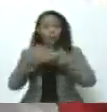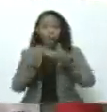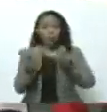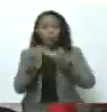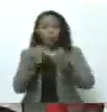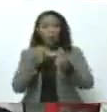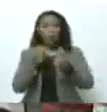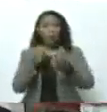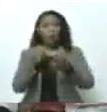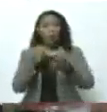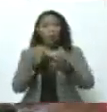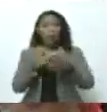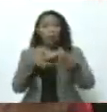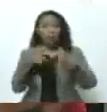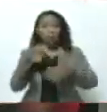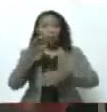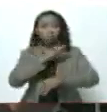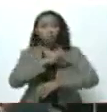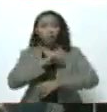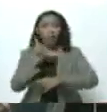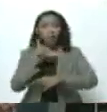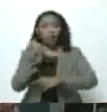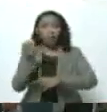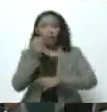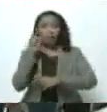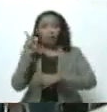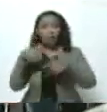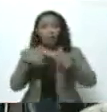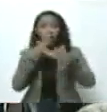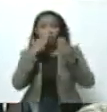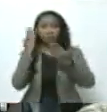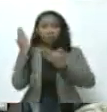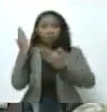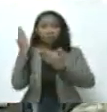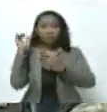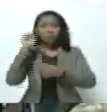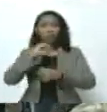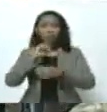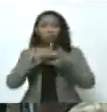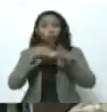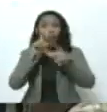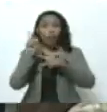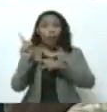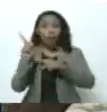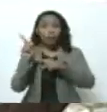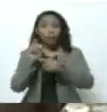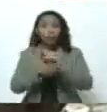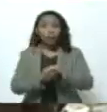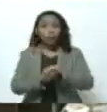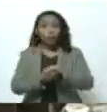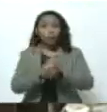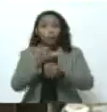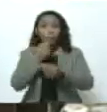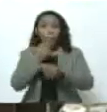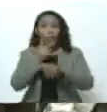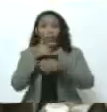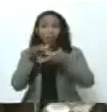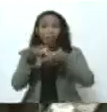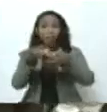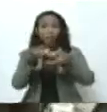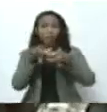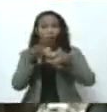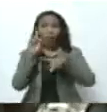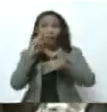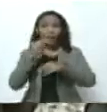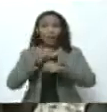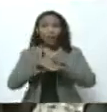Soberano. ¿Estas hortalizas son del sector, Leal? Sí, todo eso, vicepresidenta, se ven bueno, bellísimas. Está haciendo la producción local. Héctor lo